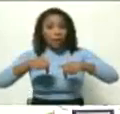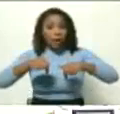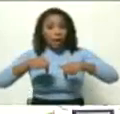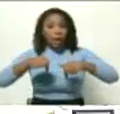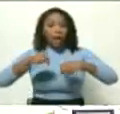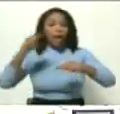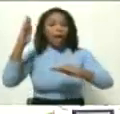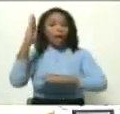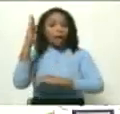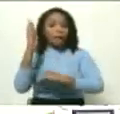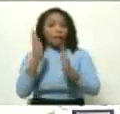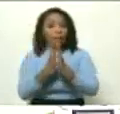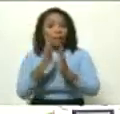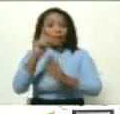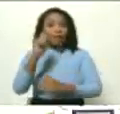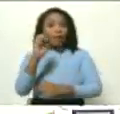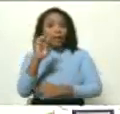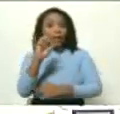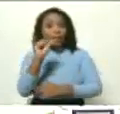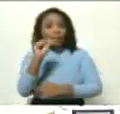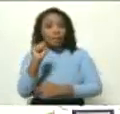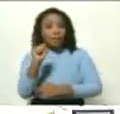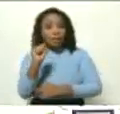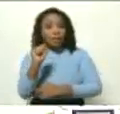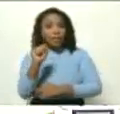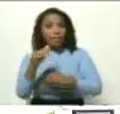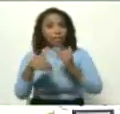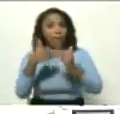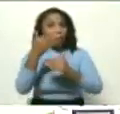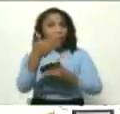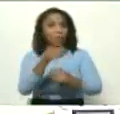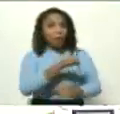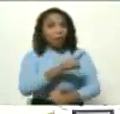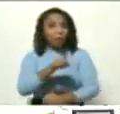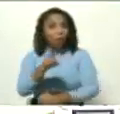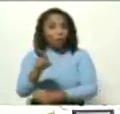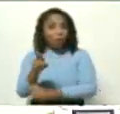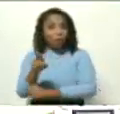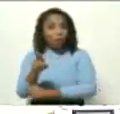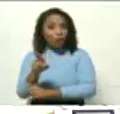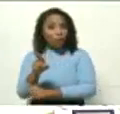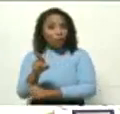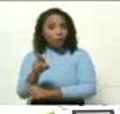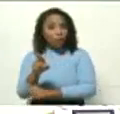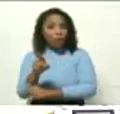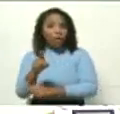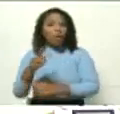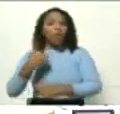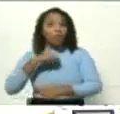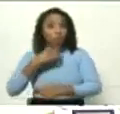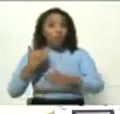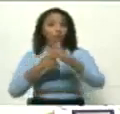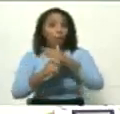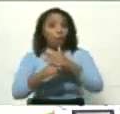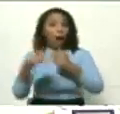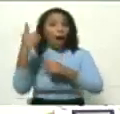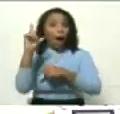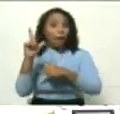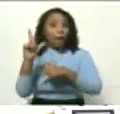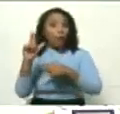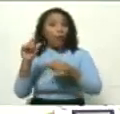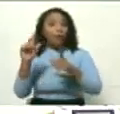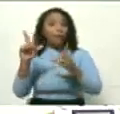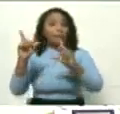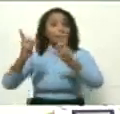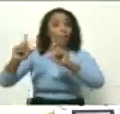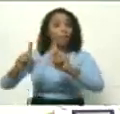iglesia de Santa Teresa, después que se cumpla con el aforo, pues vamos a tener unas pantallas de lado y lado